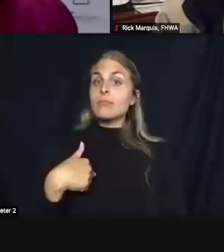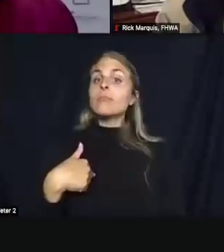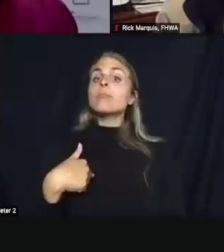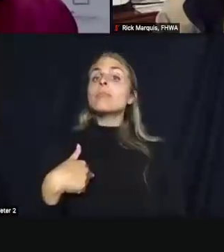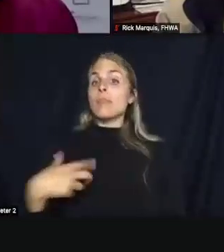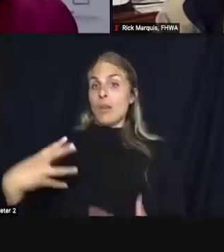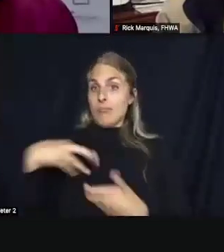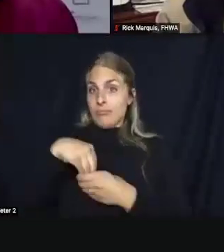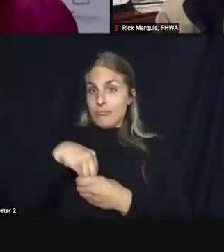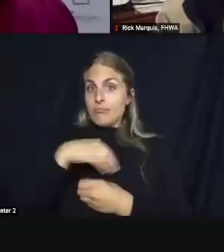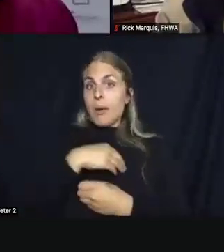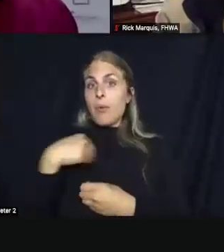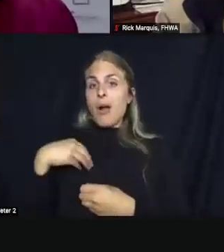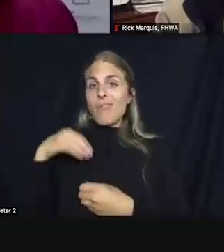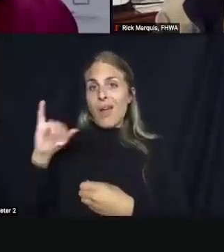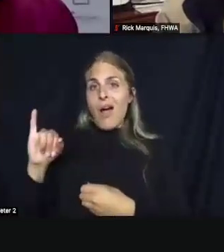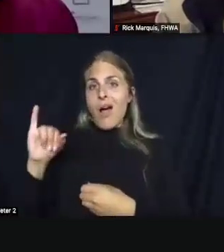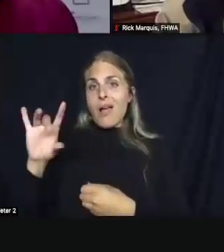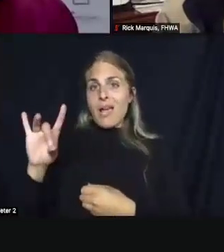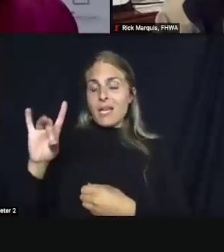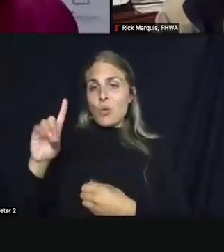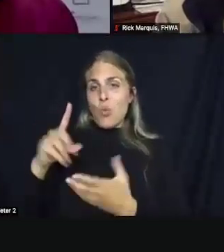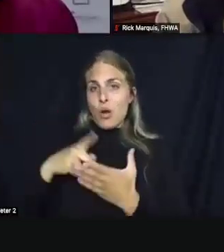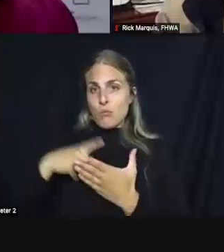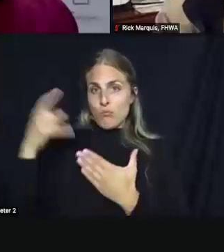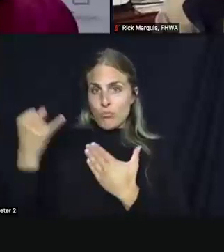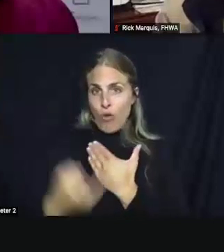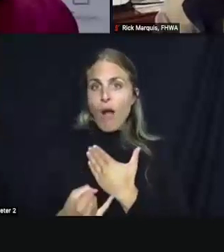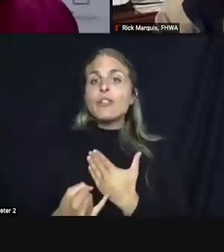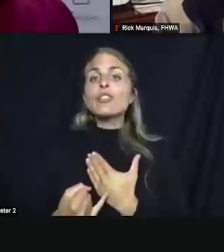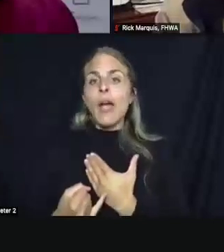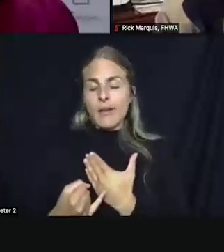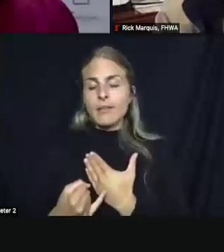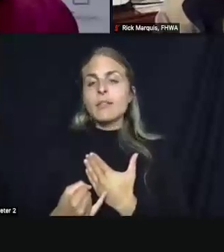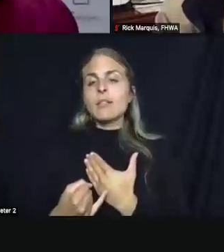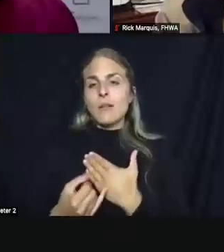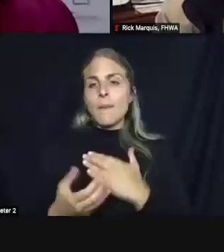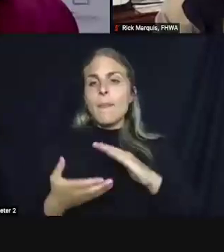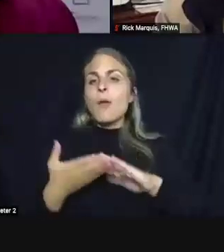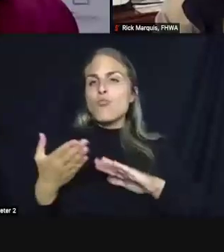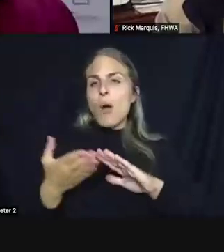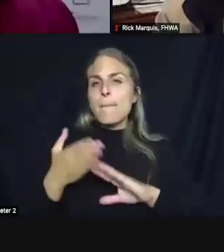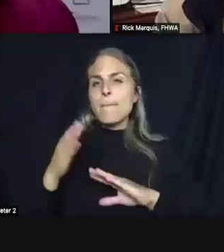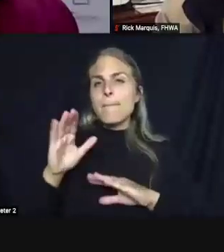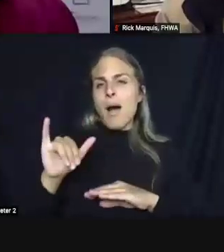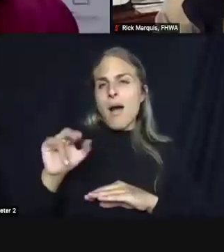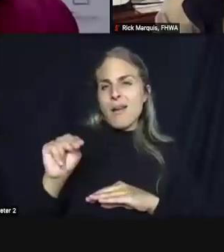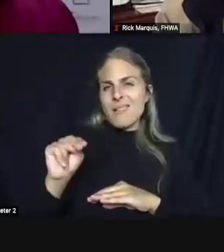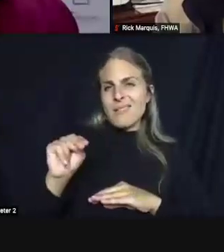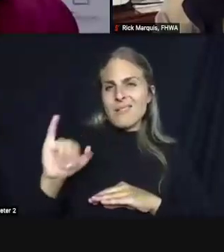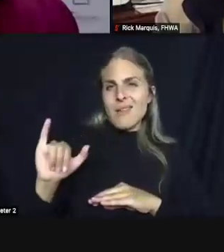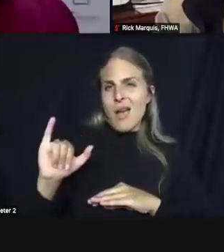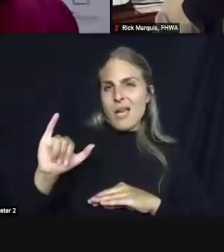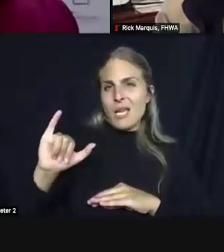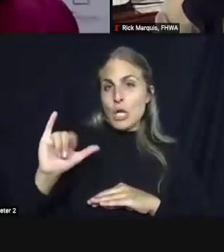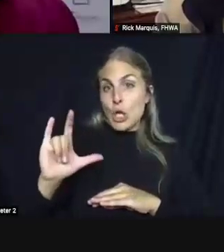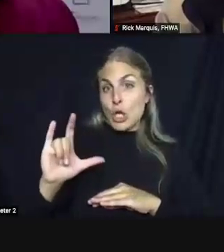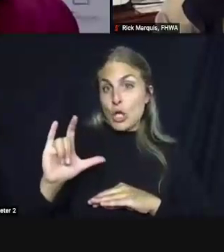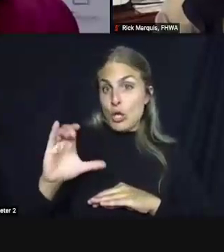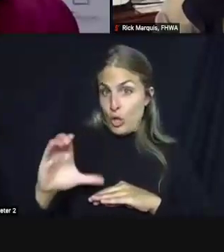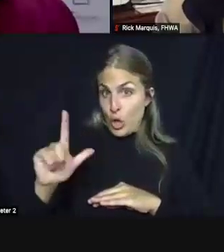Soy miembro del I-81 proyecto dirigido por